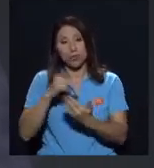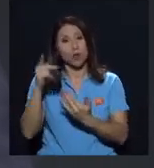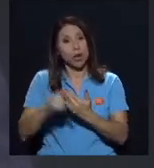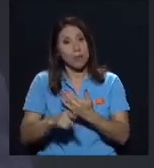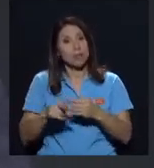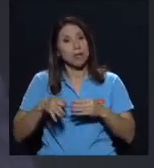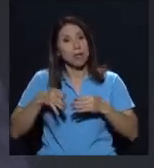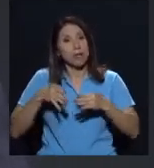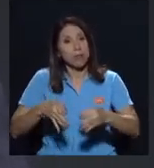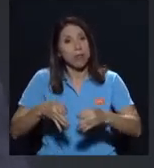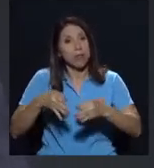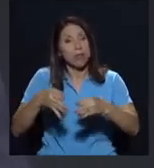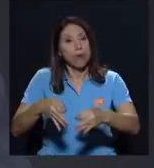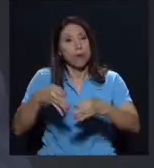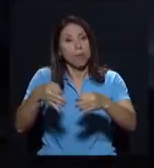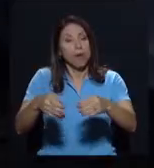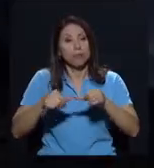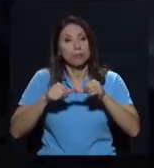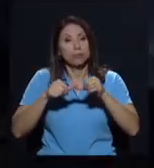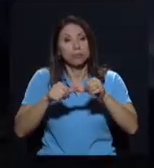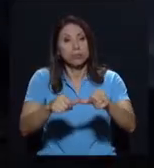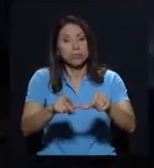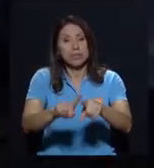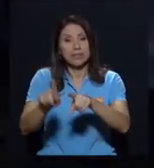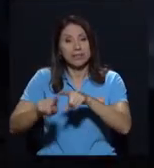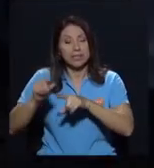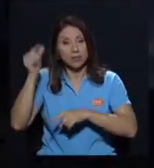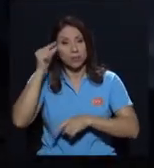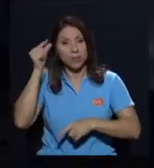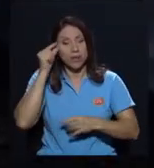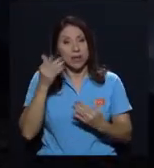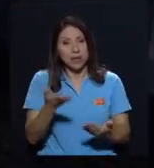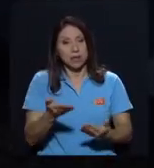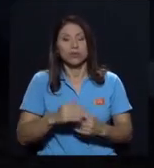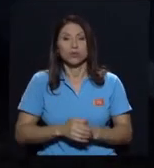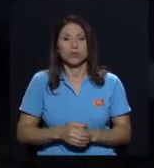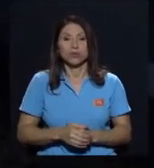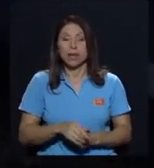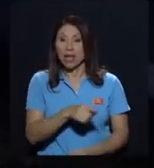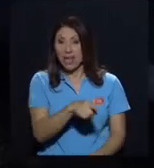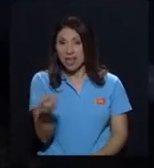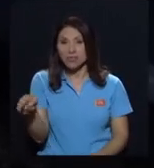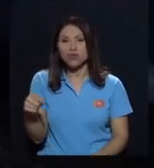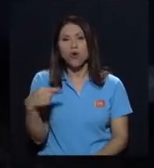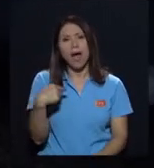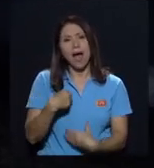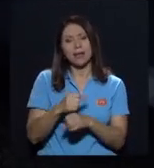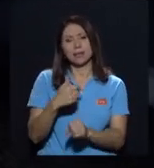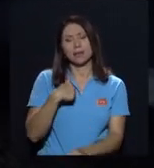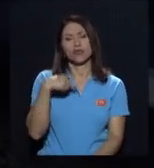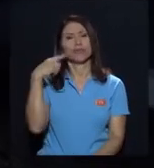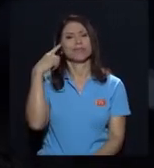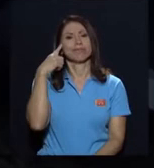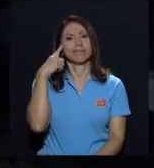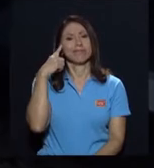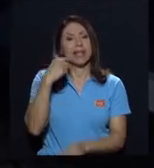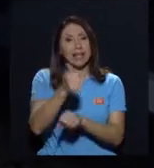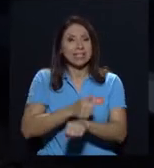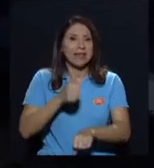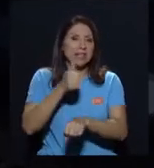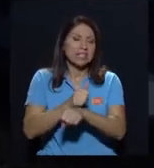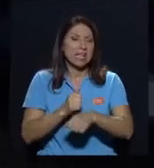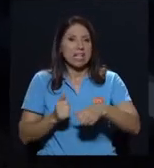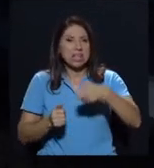varias administraciones y todo eso me lleva a pensar en la posibilidad de establecer el 34